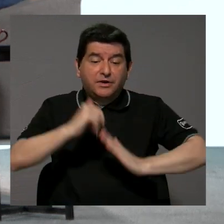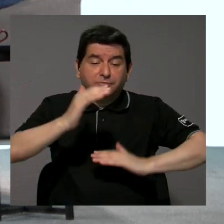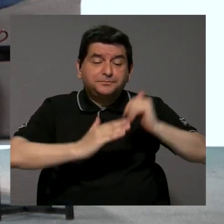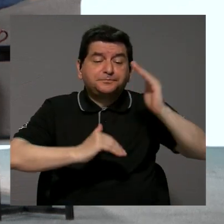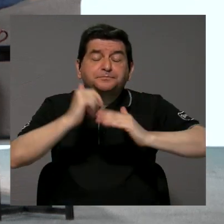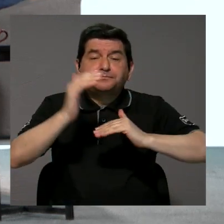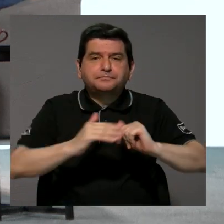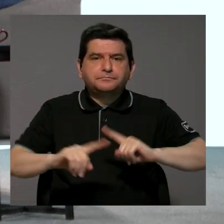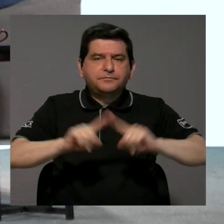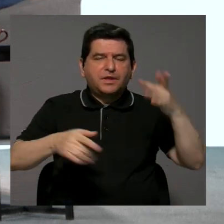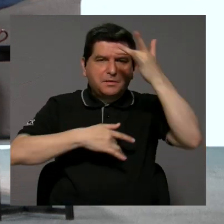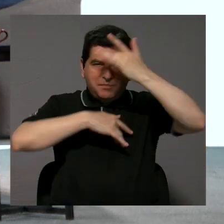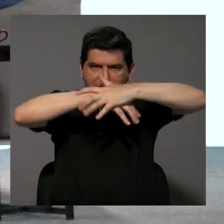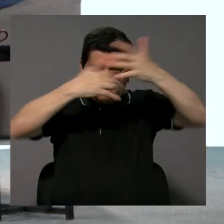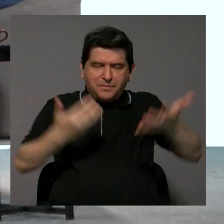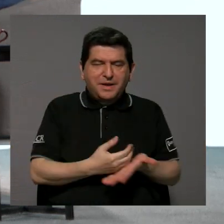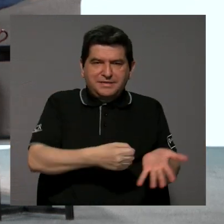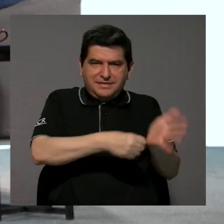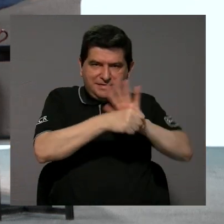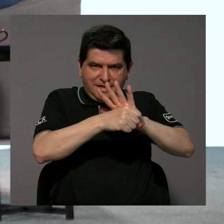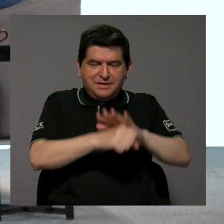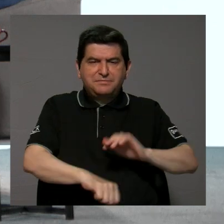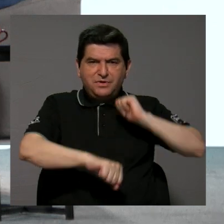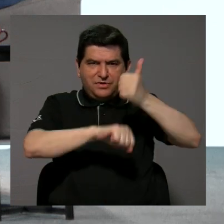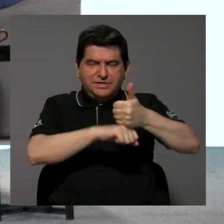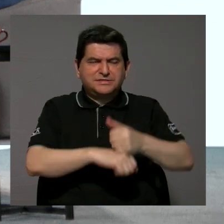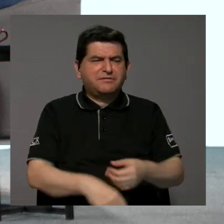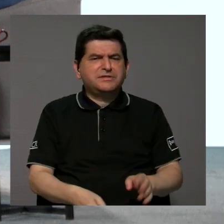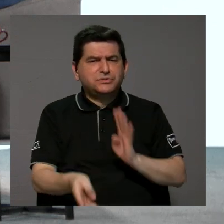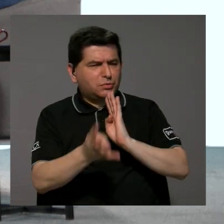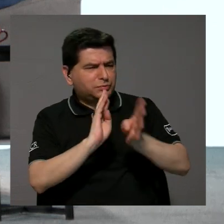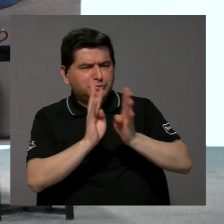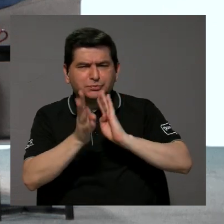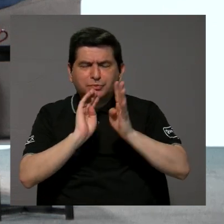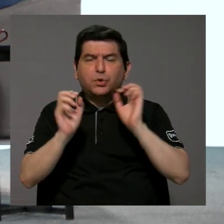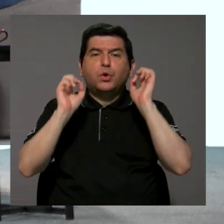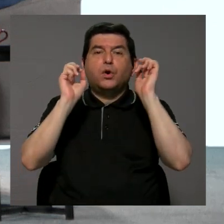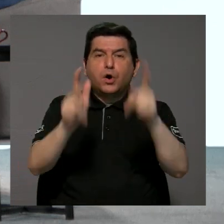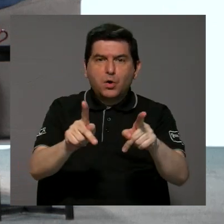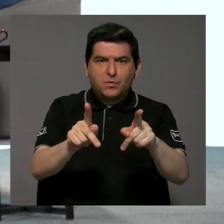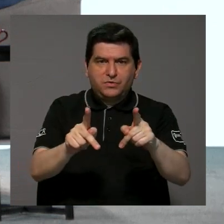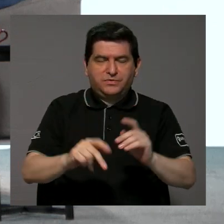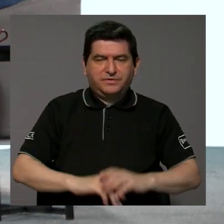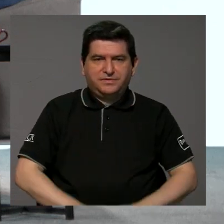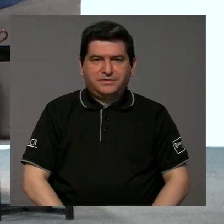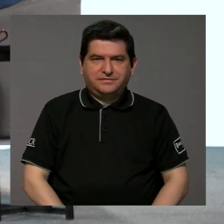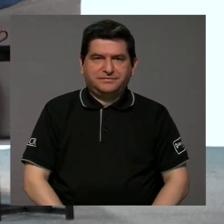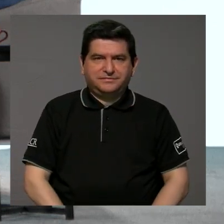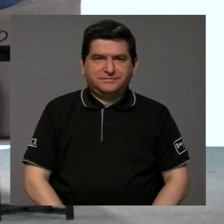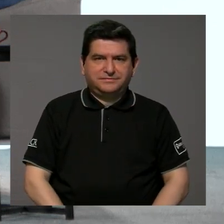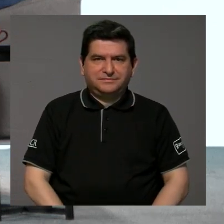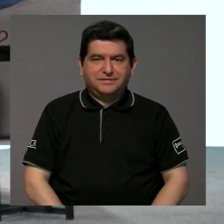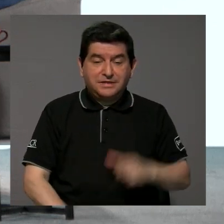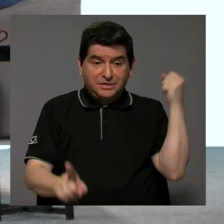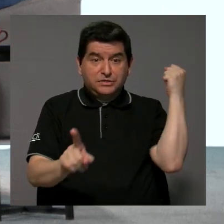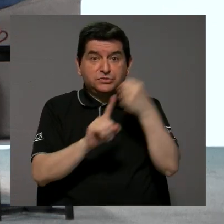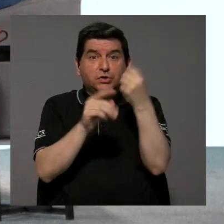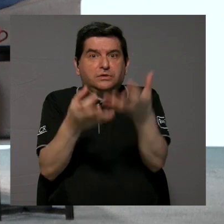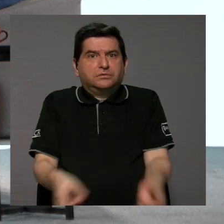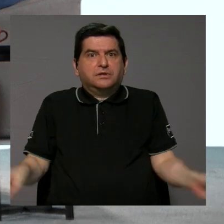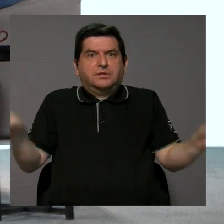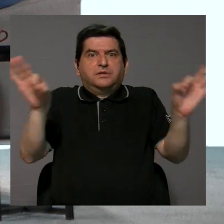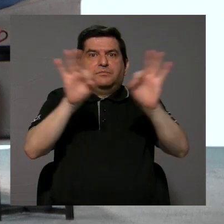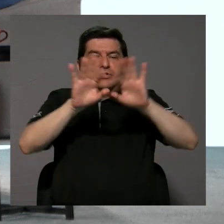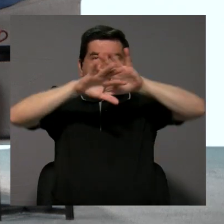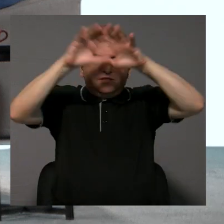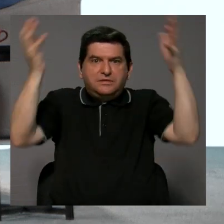¿no? Pero bueno, la pandemia del COVID-19 justamente creó mucha conversación acerca de la posibilidad de que un shock tan